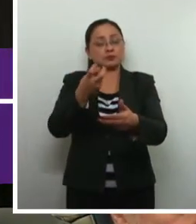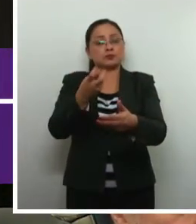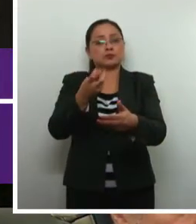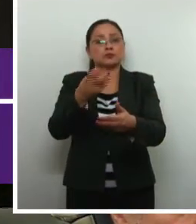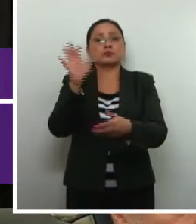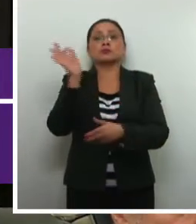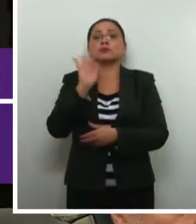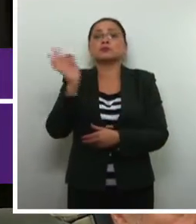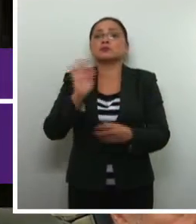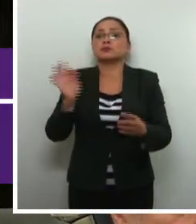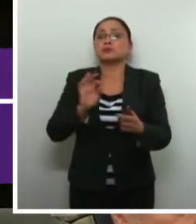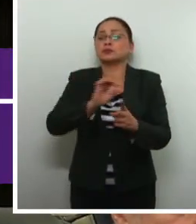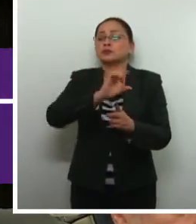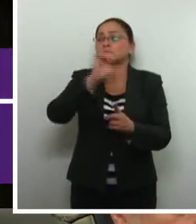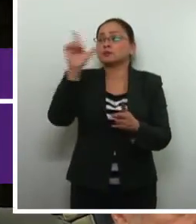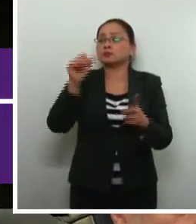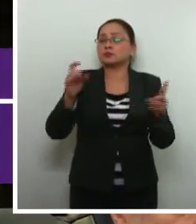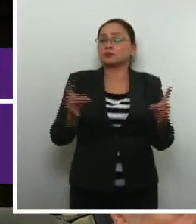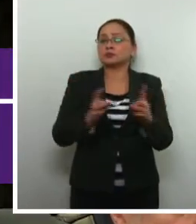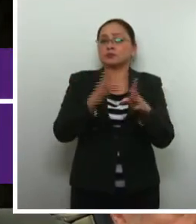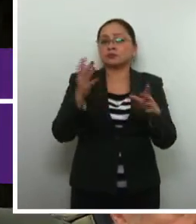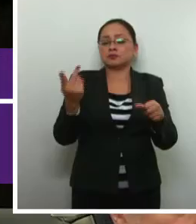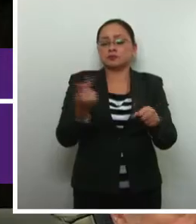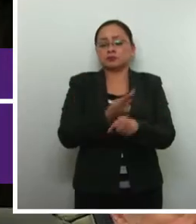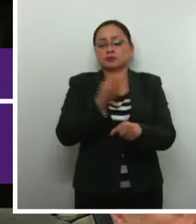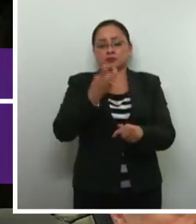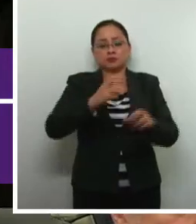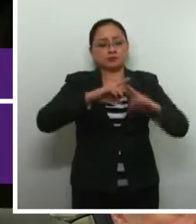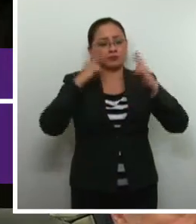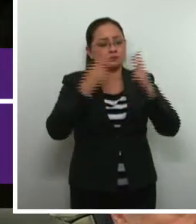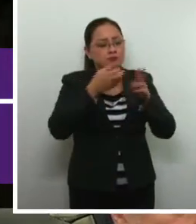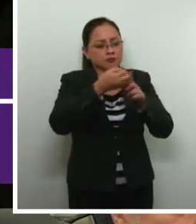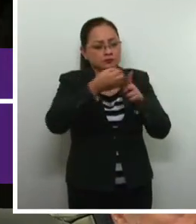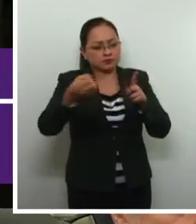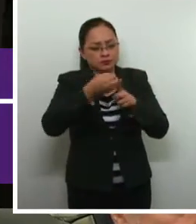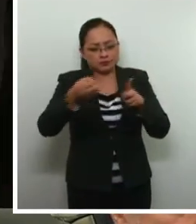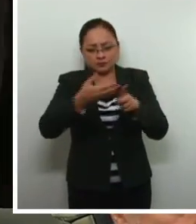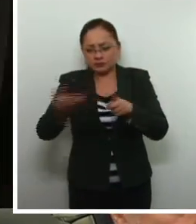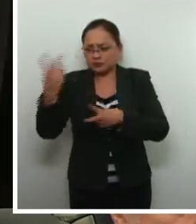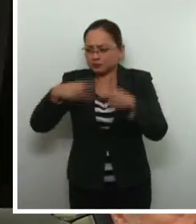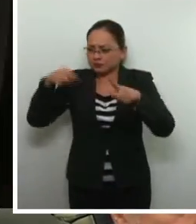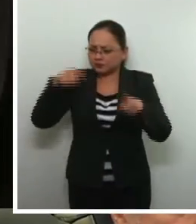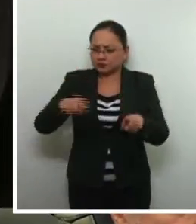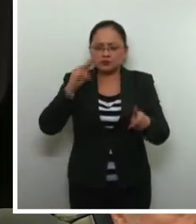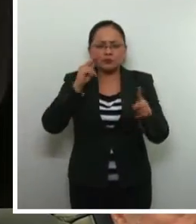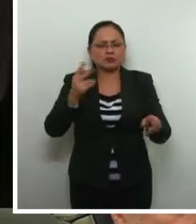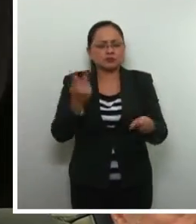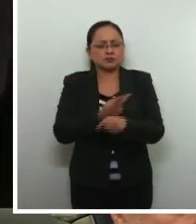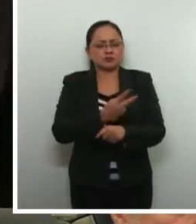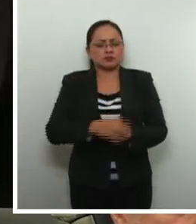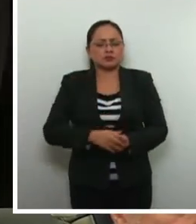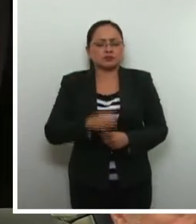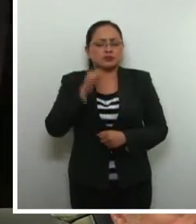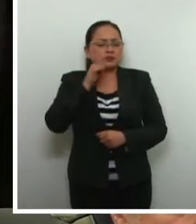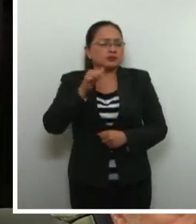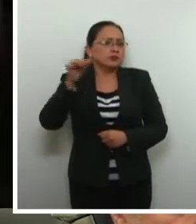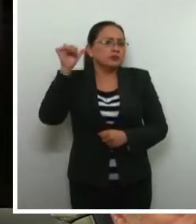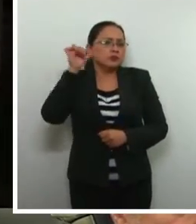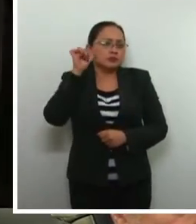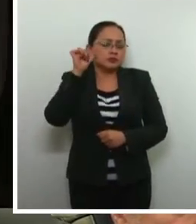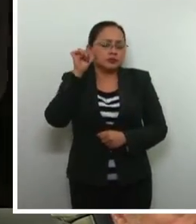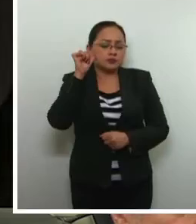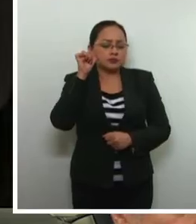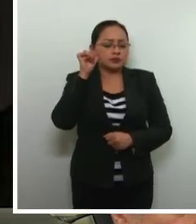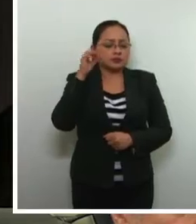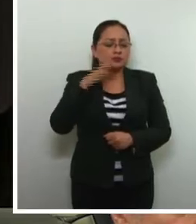alguien después viene a revisar lo que sucedió en esta sesión, verá lo siguiente: el día de ayer se